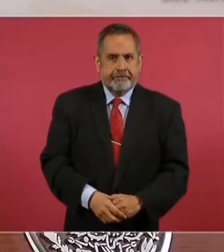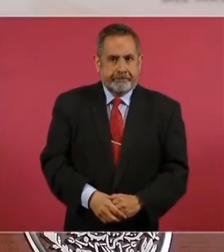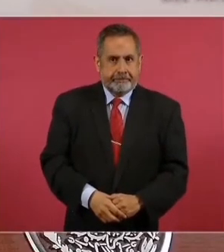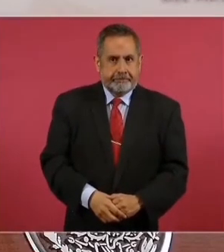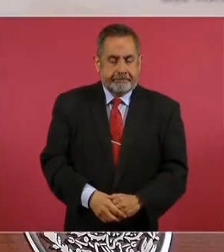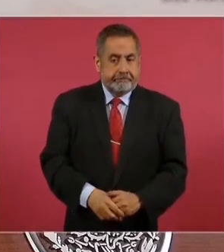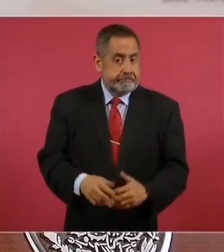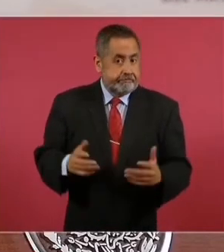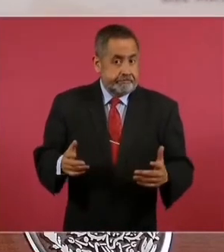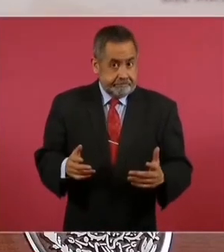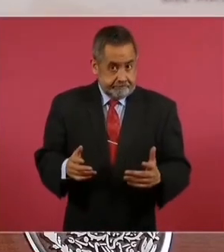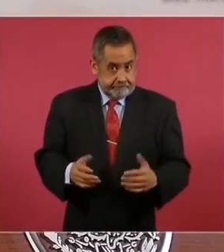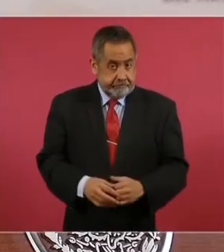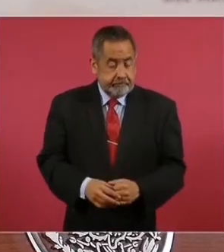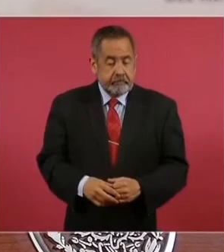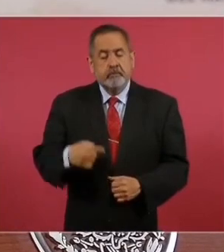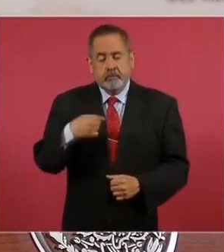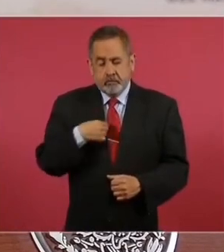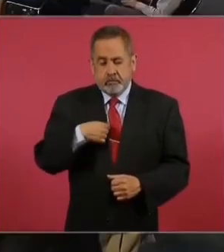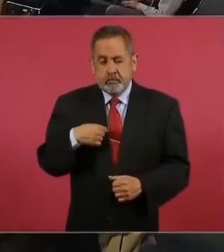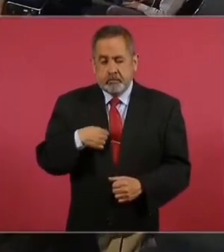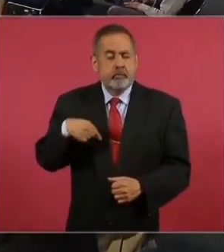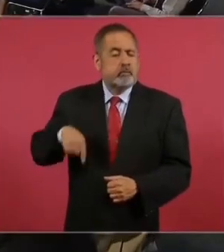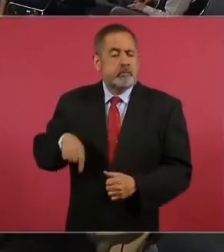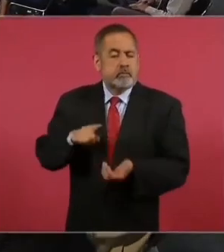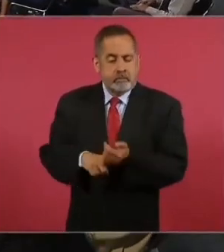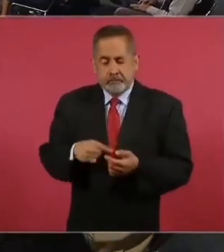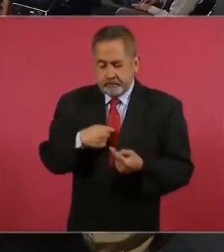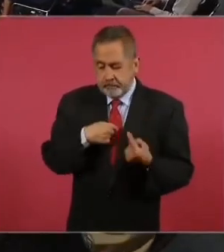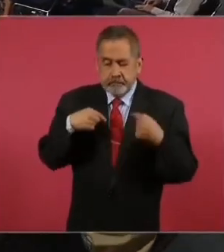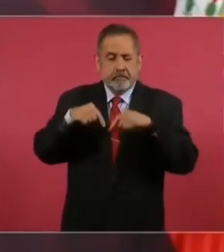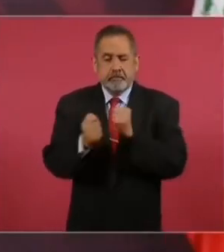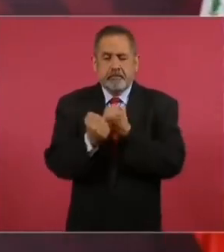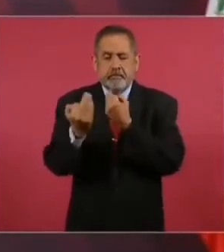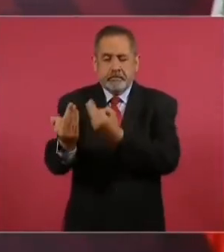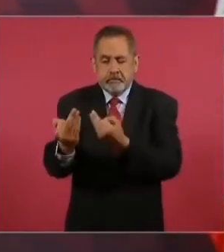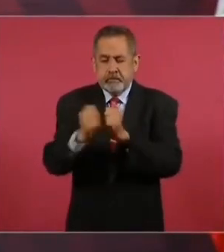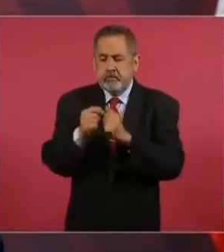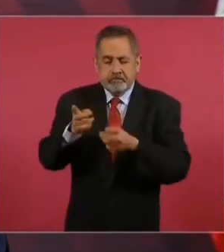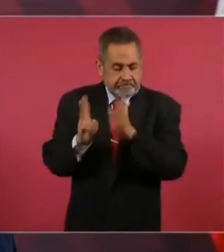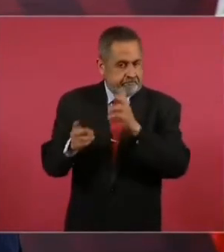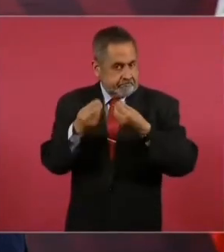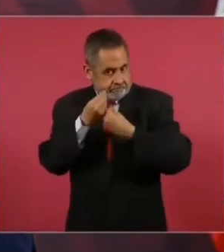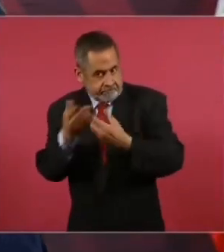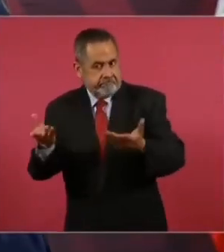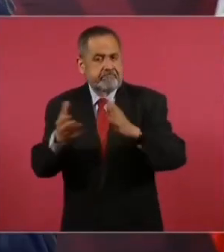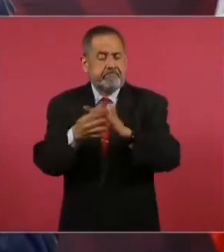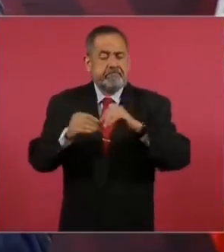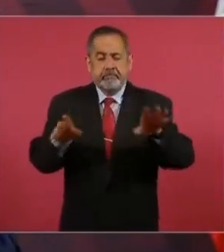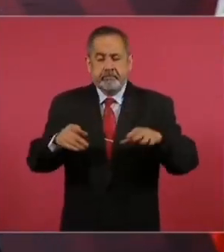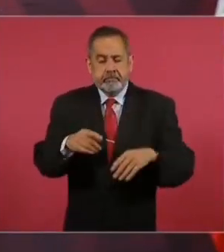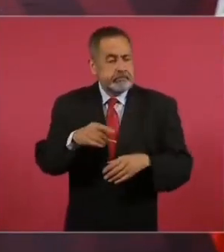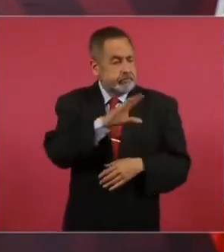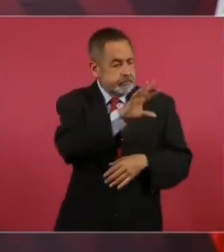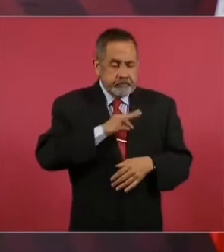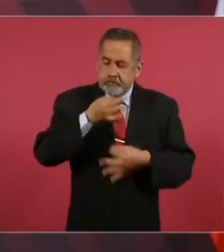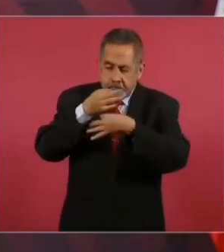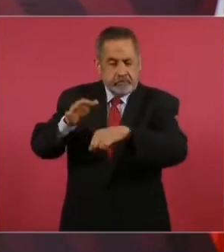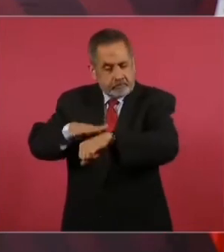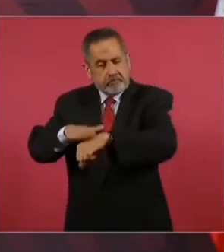De todas maneras, yo tenía aquí que venir con ustedes a decirles,